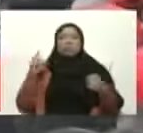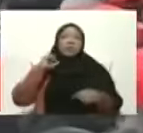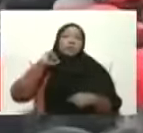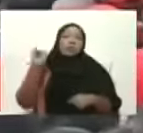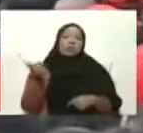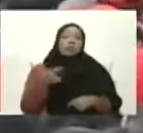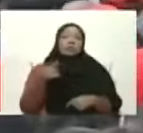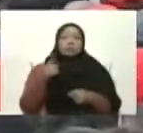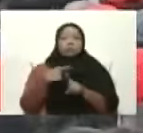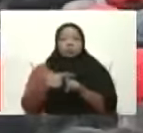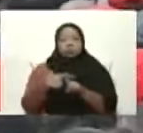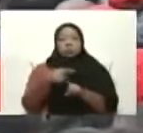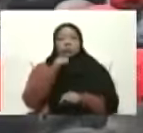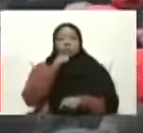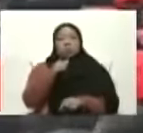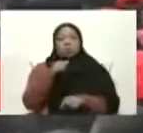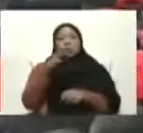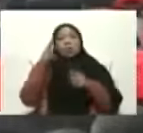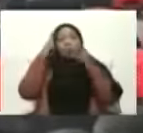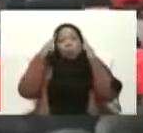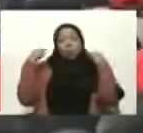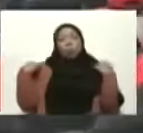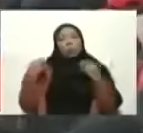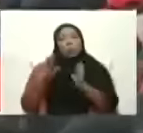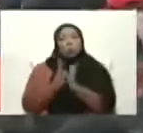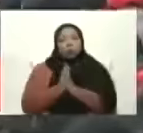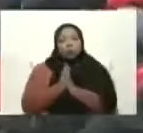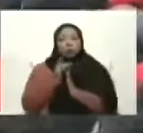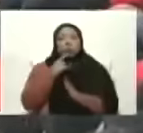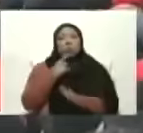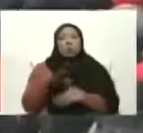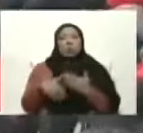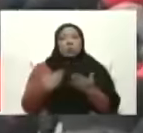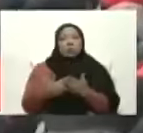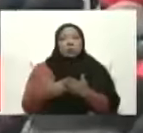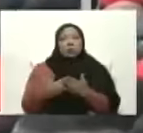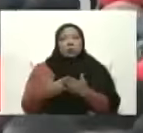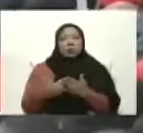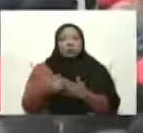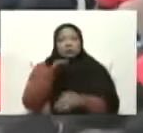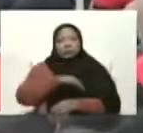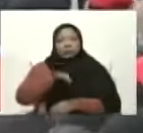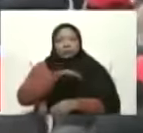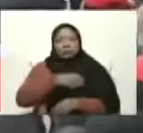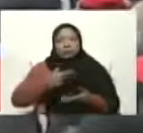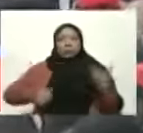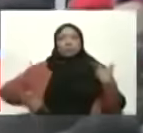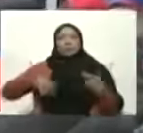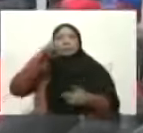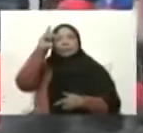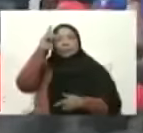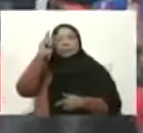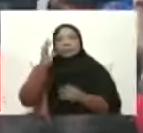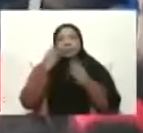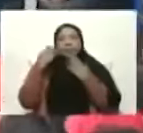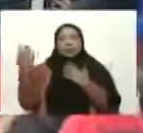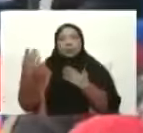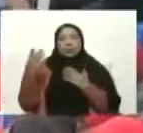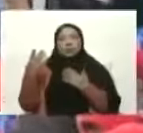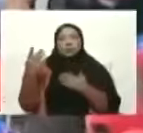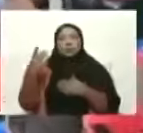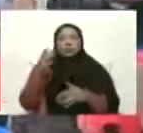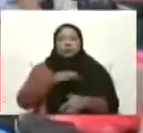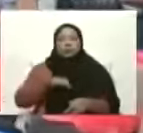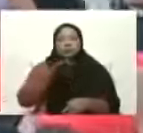la Cruz de Pacairigua, la cual le hago entrega a la señora Delcy Rodríguez, Delcy